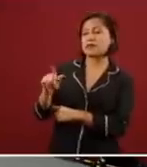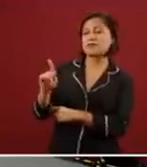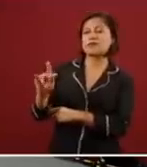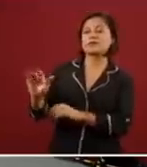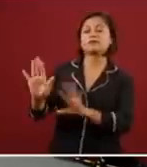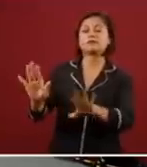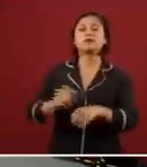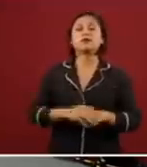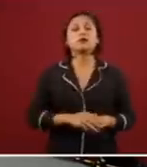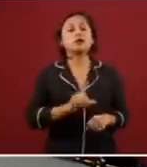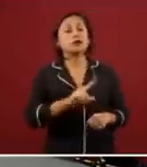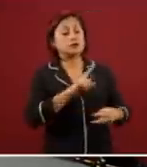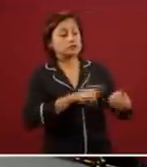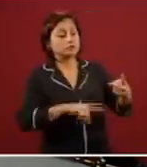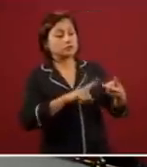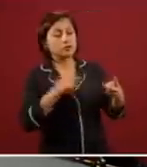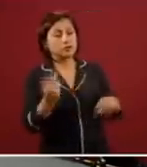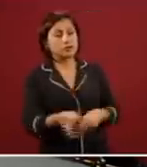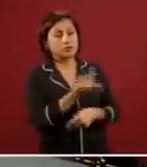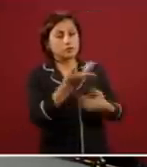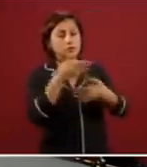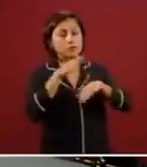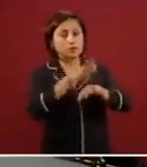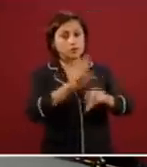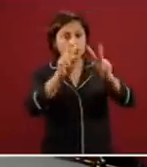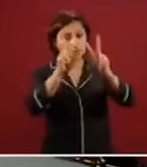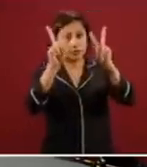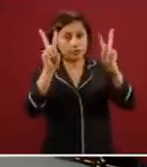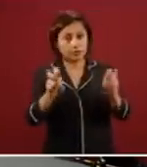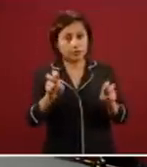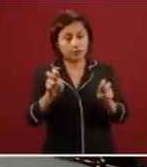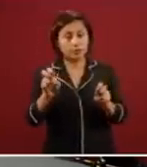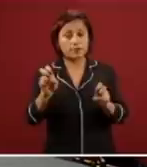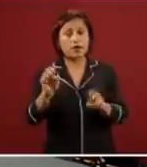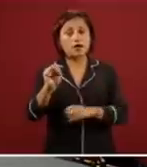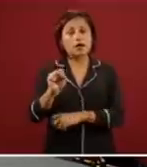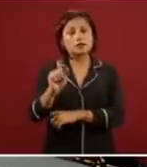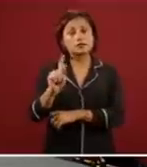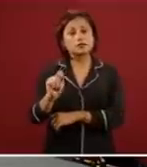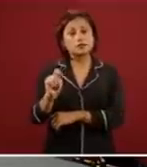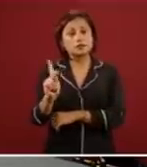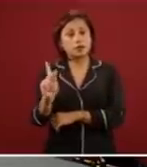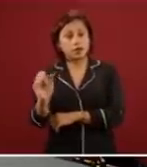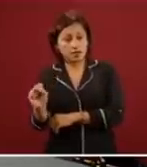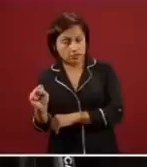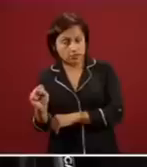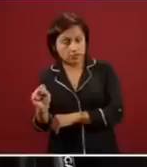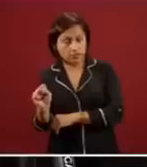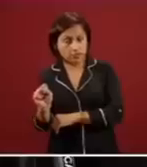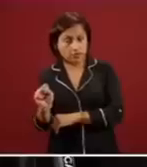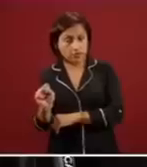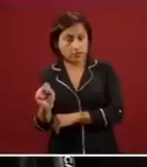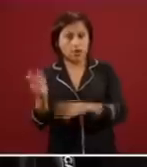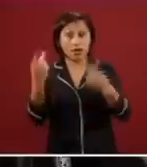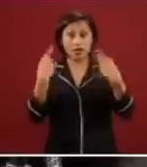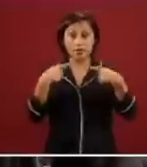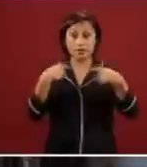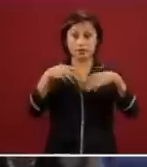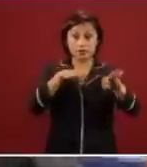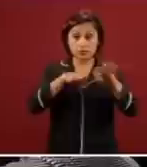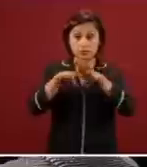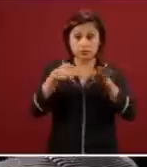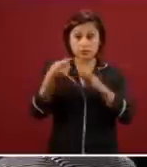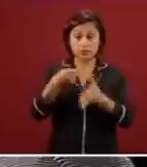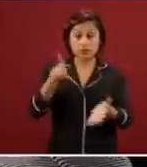Y la segunda pregunta es correlacionada a la Secretaría del Trabajo. Los trabajadores de la cementera